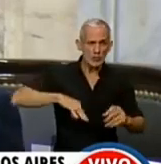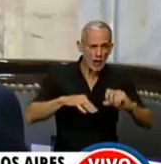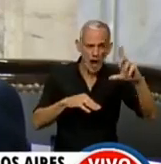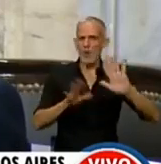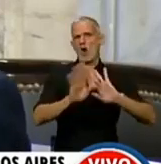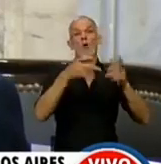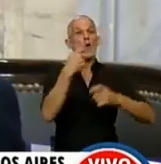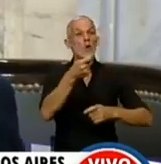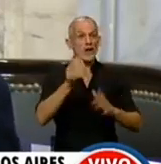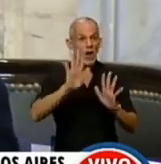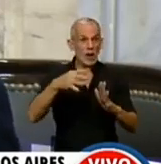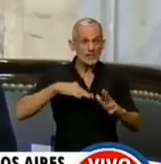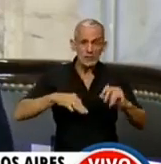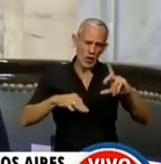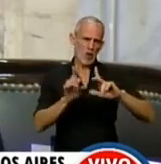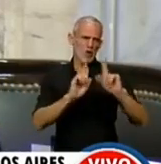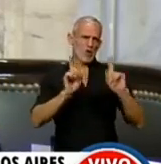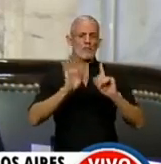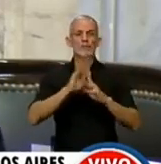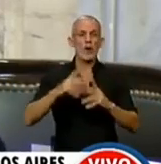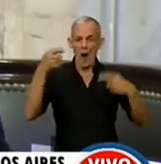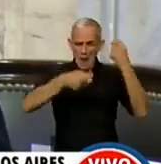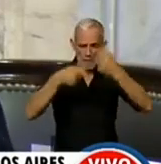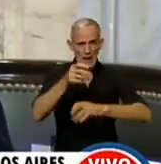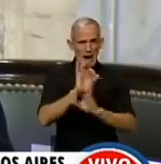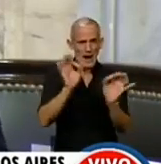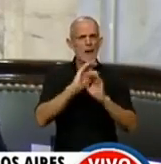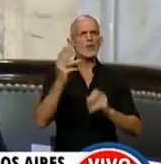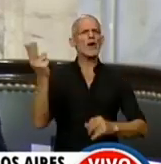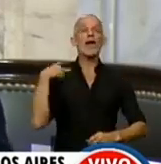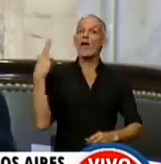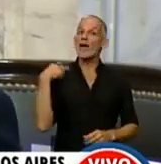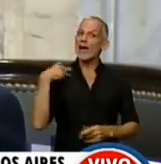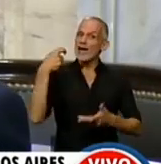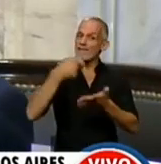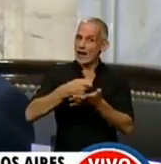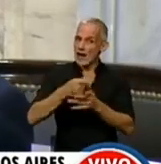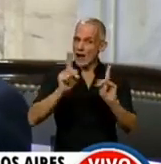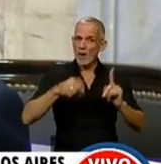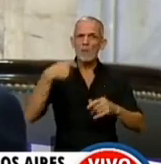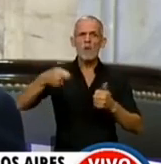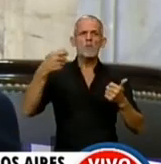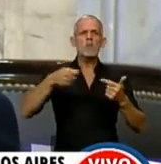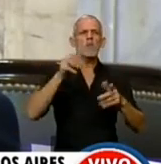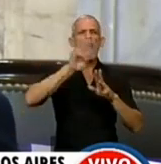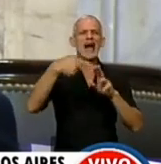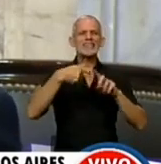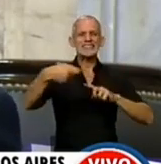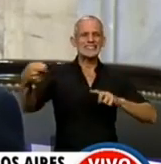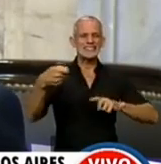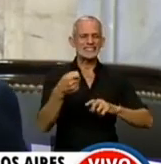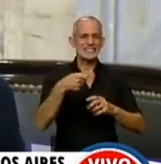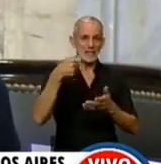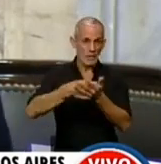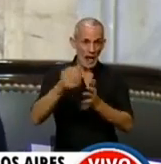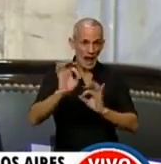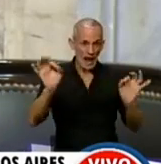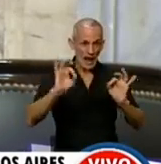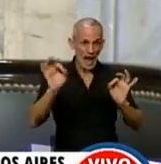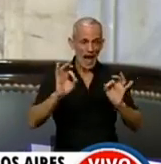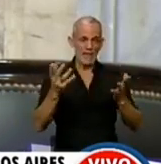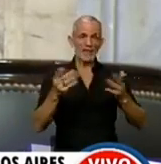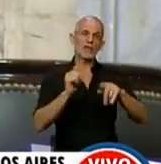Tanto jubilados o los que no aportaron porque las patronales no hicieron los aportes durante años a trabajadoras y trabajadores que